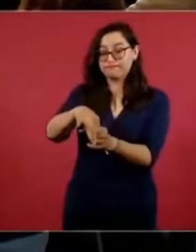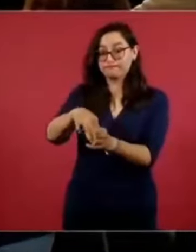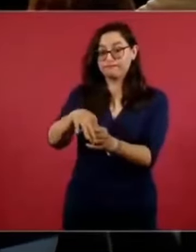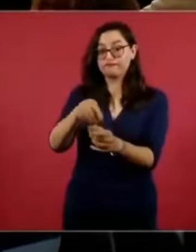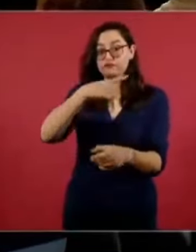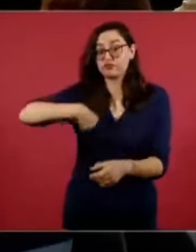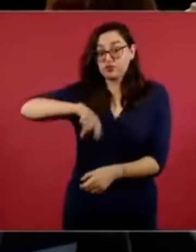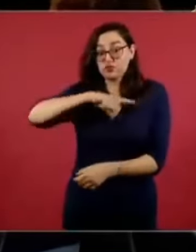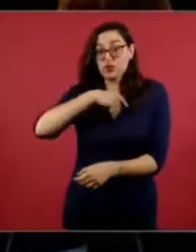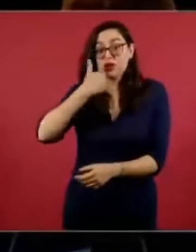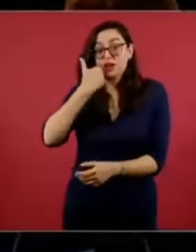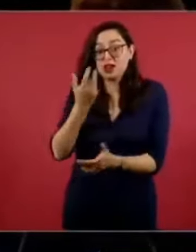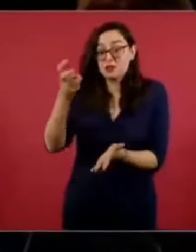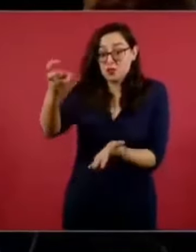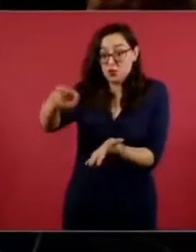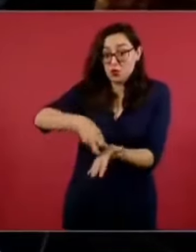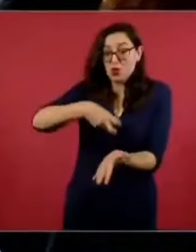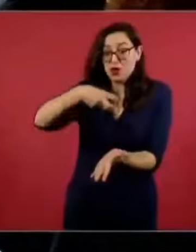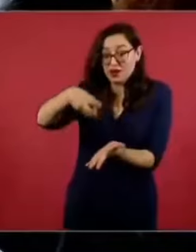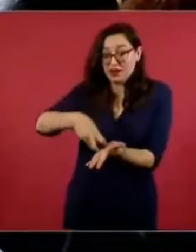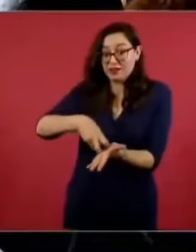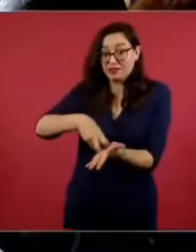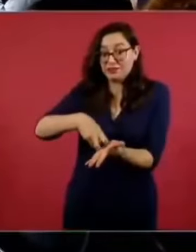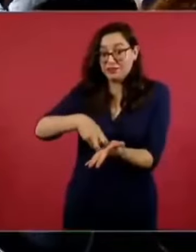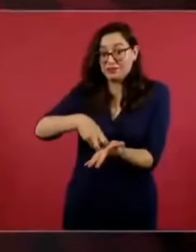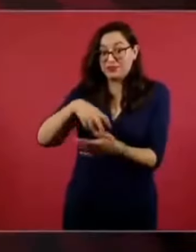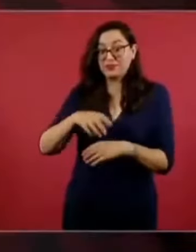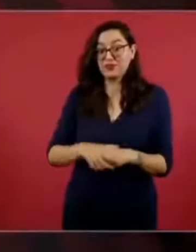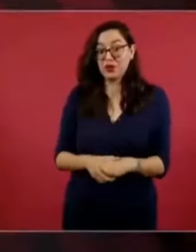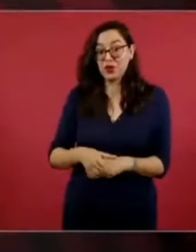electoral quitamos lo de